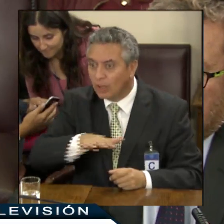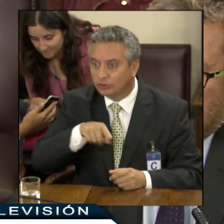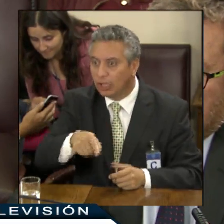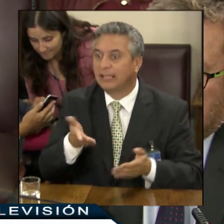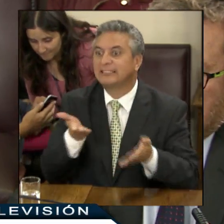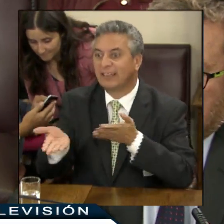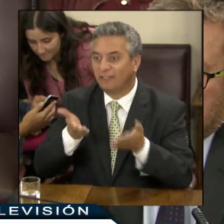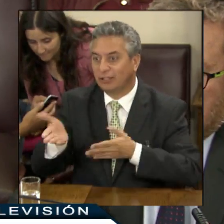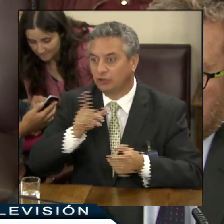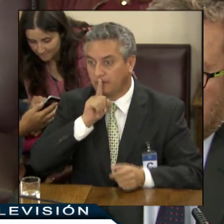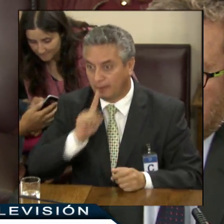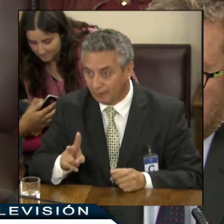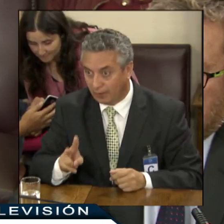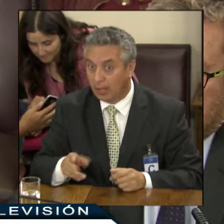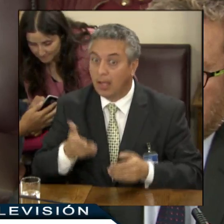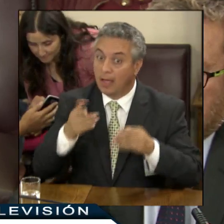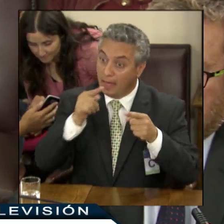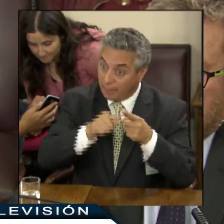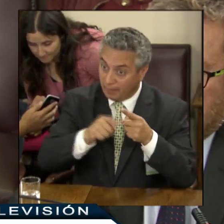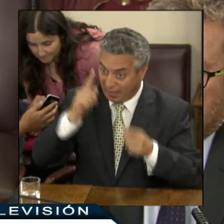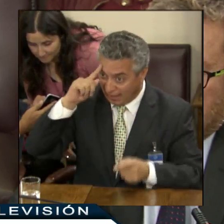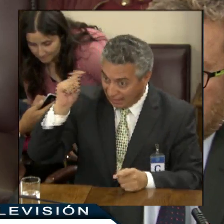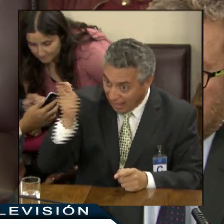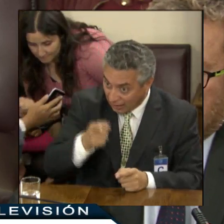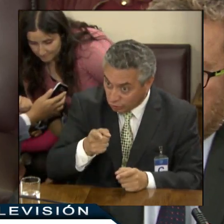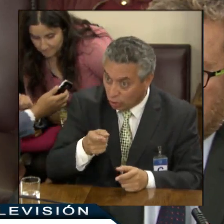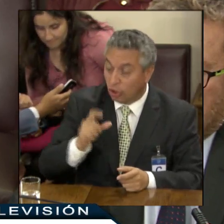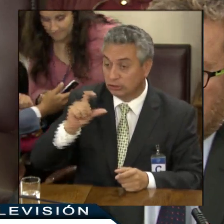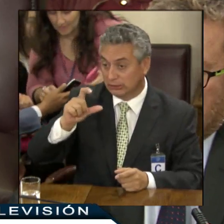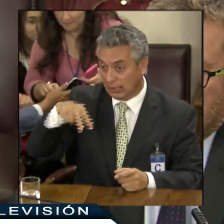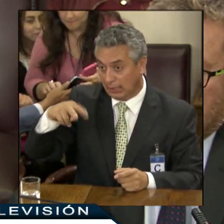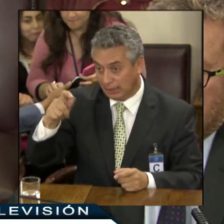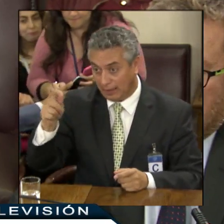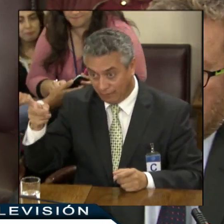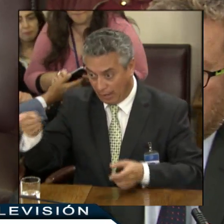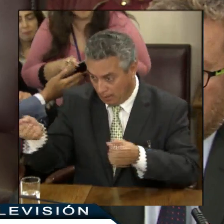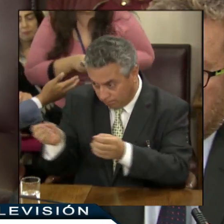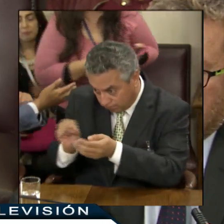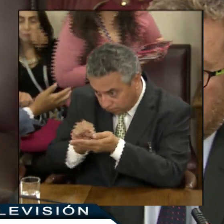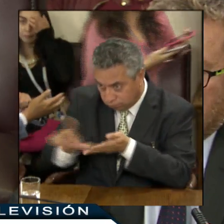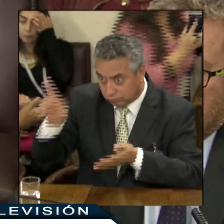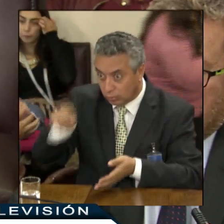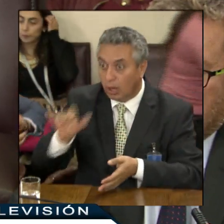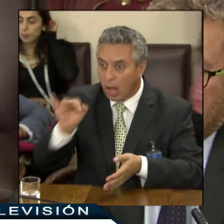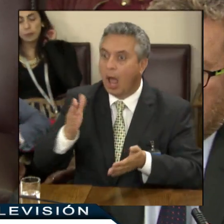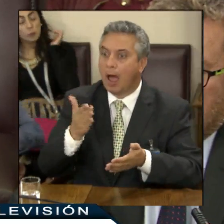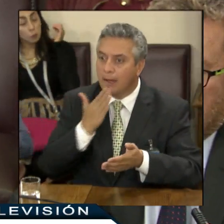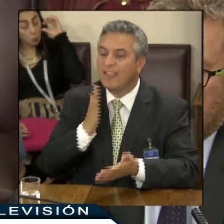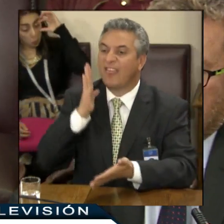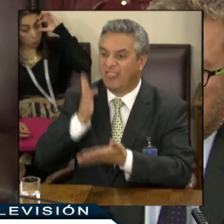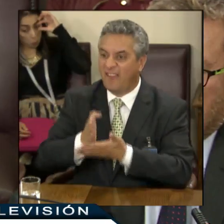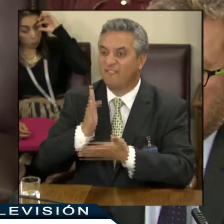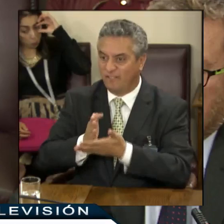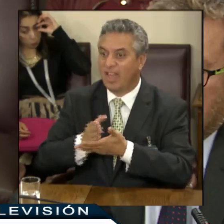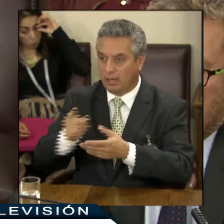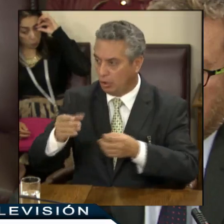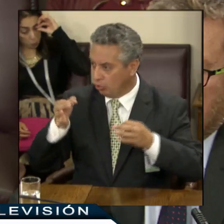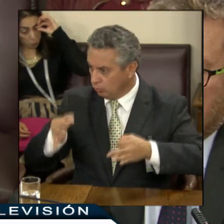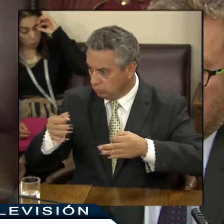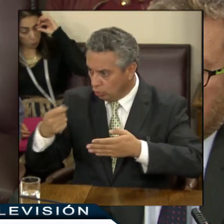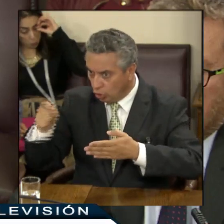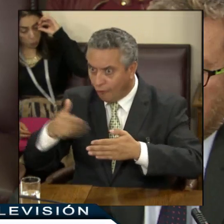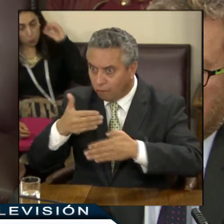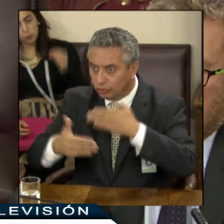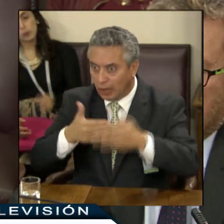los servicios de televisión desde la creación del Consejo Nacional de televisión hasta el deber de correcto funcionamiento de las